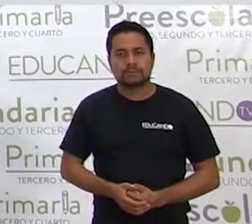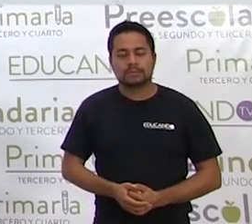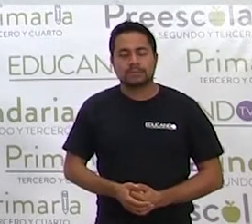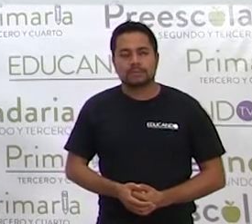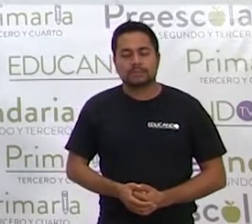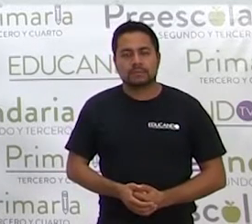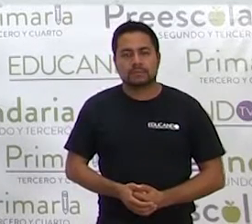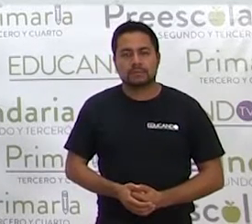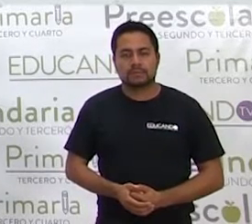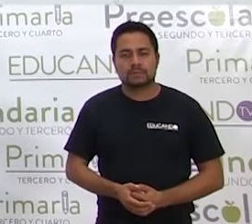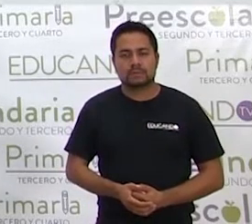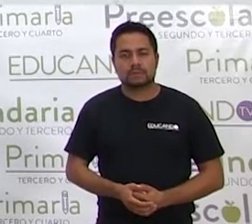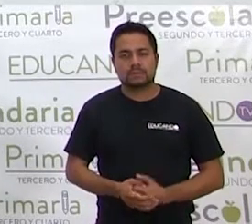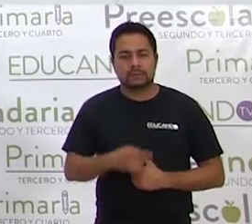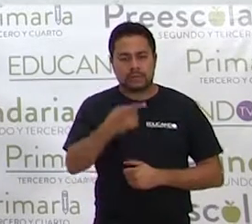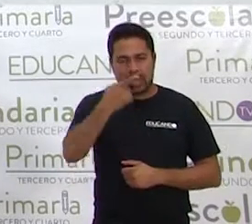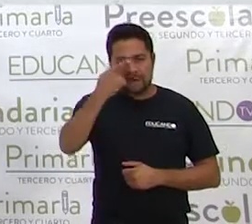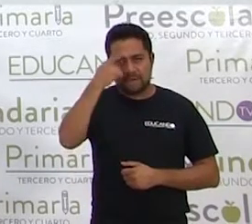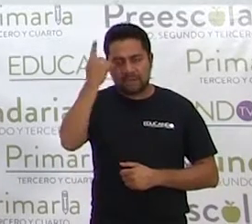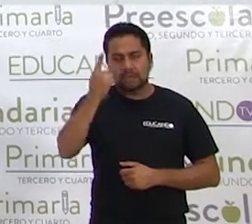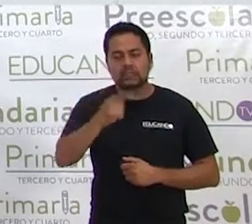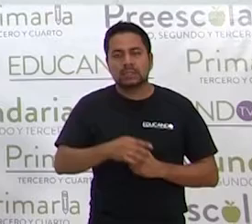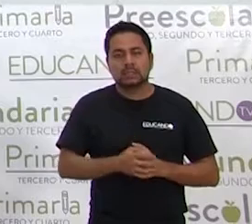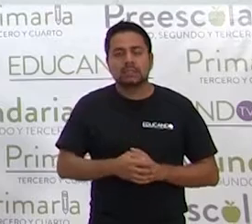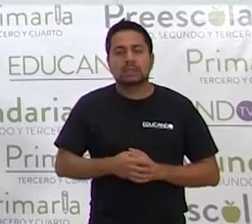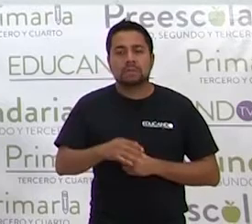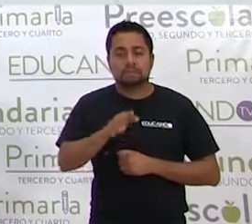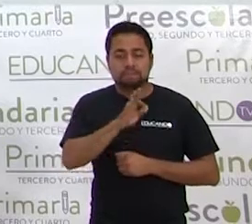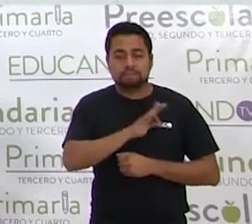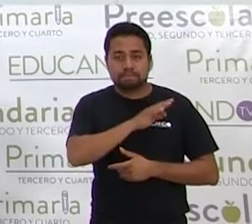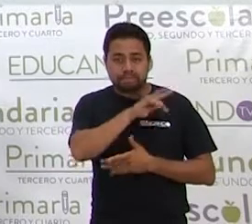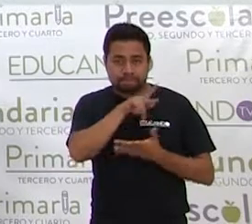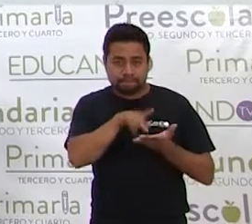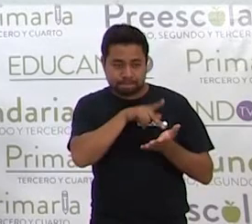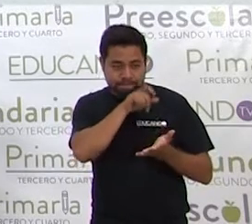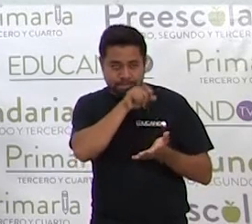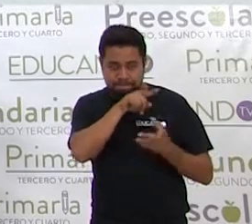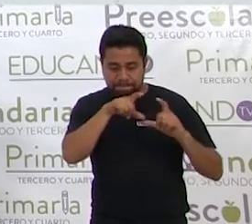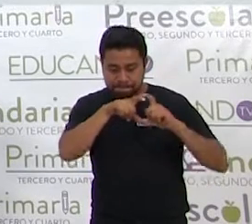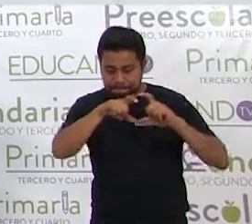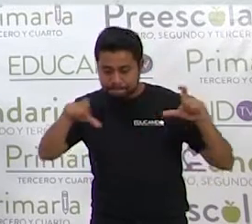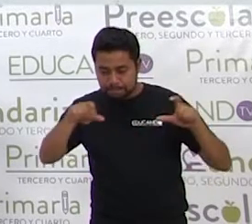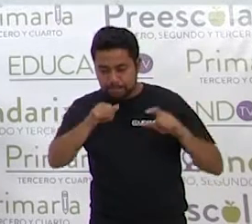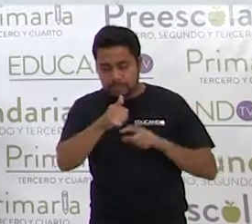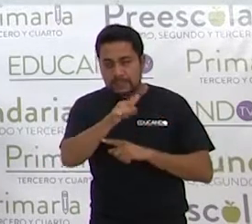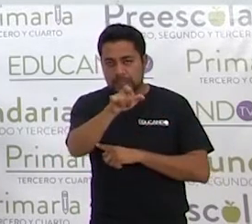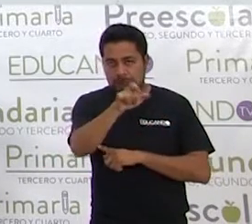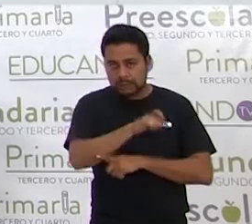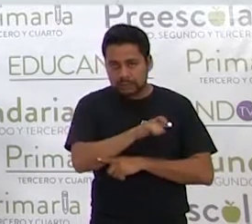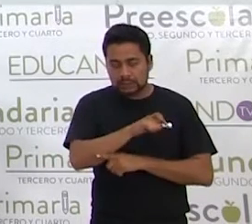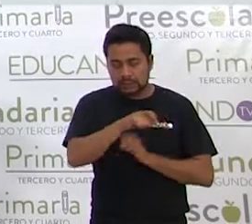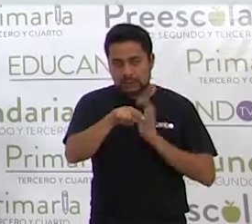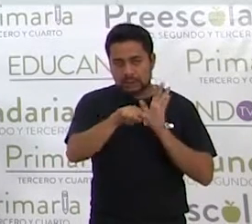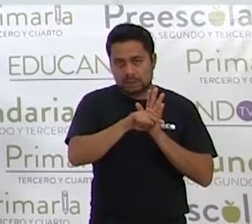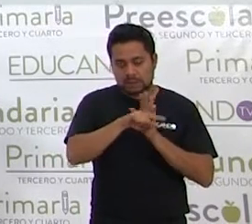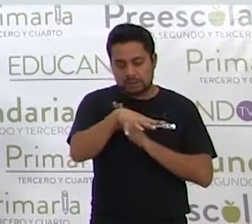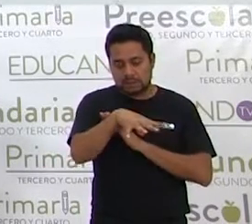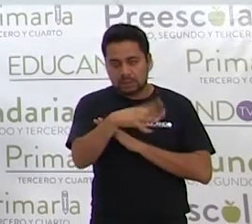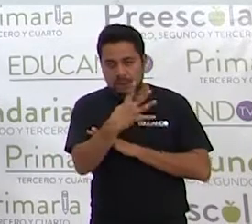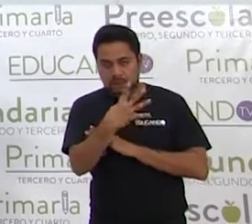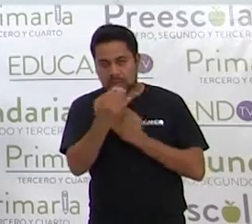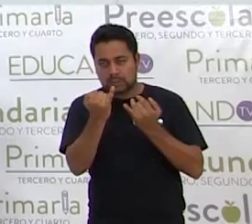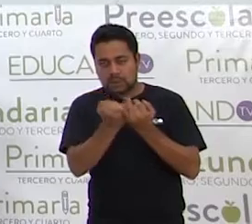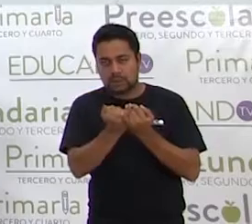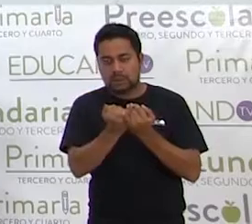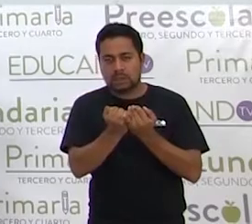la comprobación es muy fácil si se vuelve a repetir la ecuación 6x menos 14